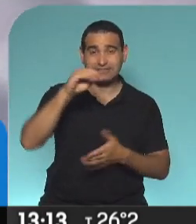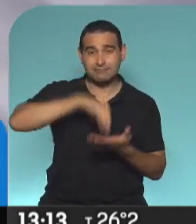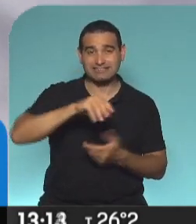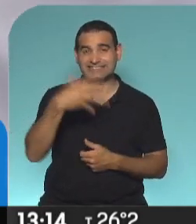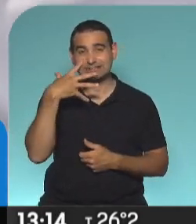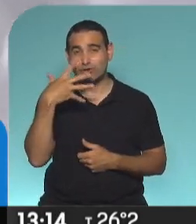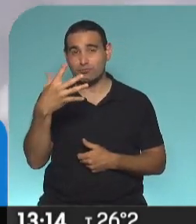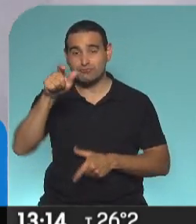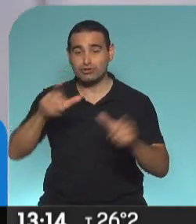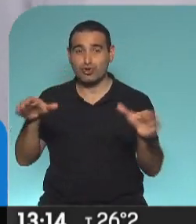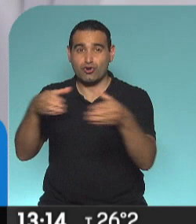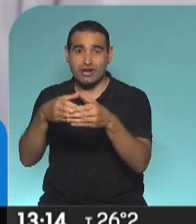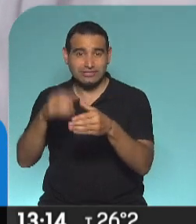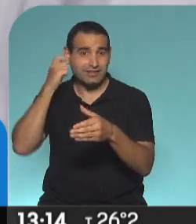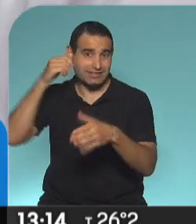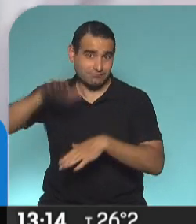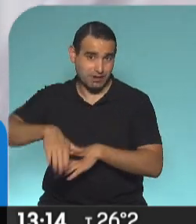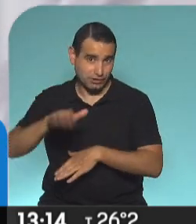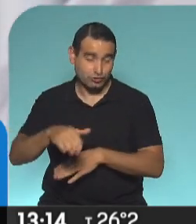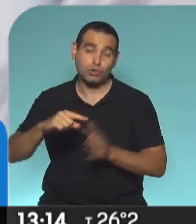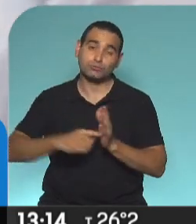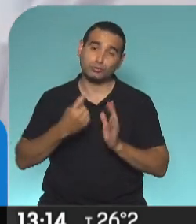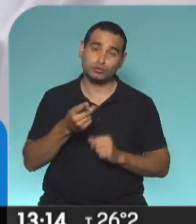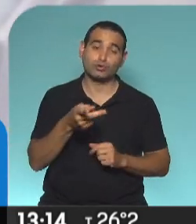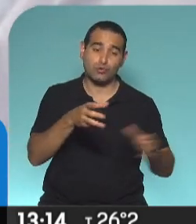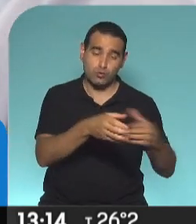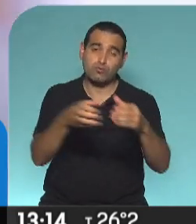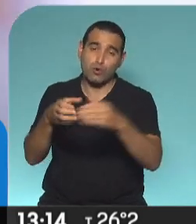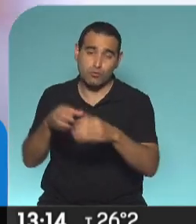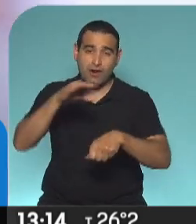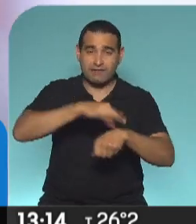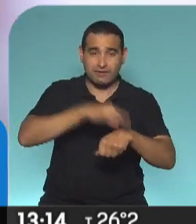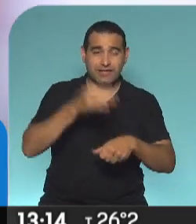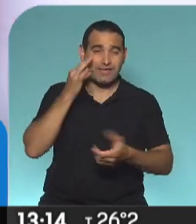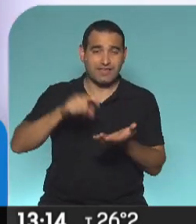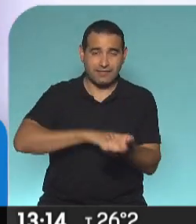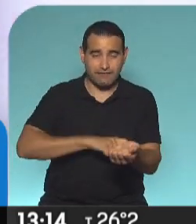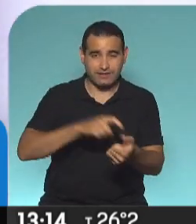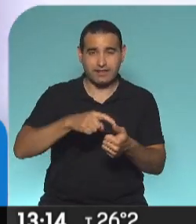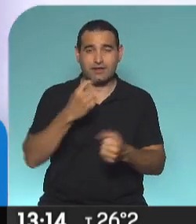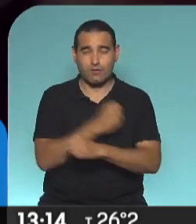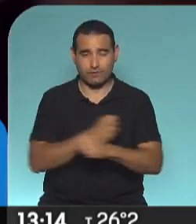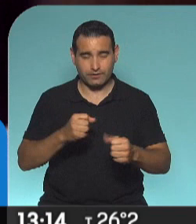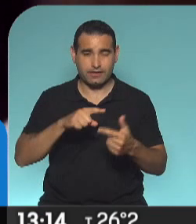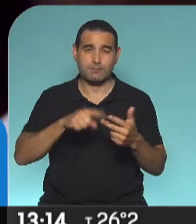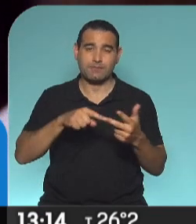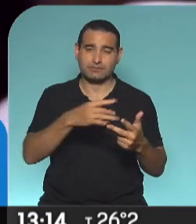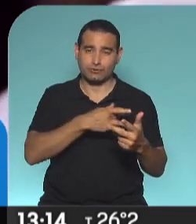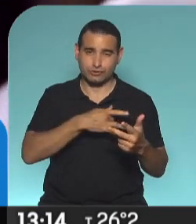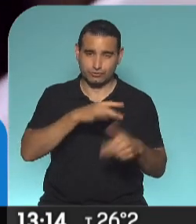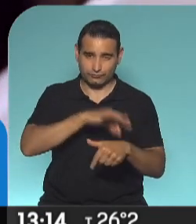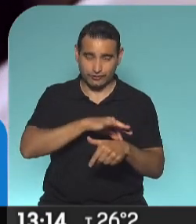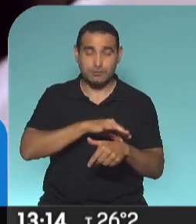5 mil menores de esa edad pero con enfermedades crónicas como diabetes obesidad y también las patologías cardíacas